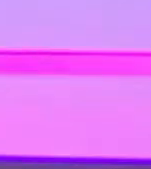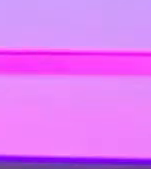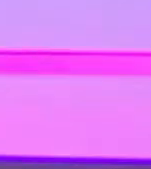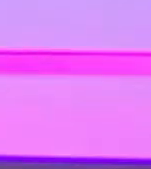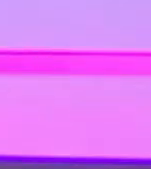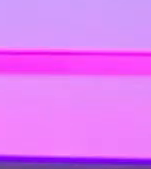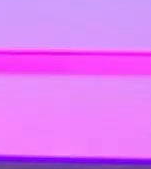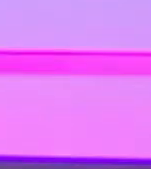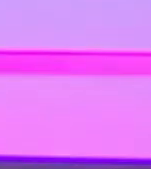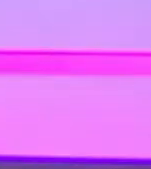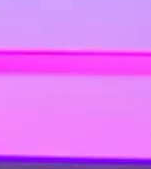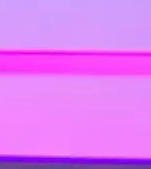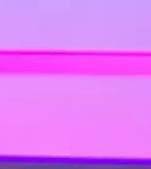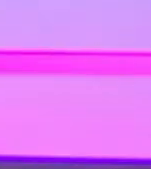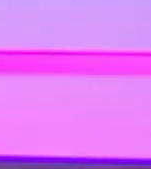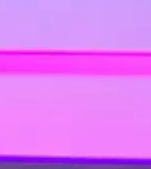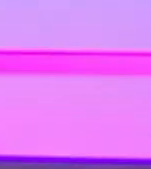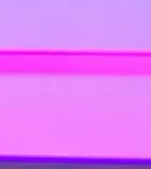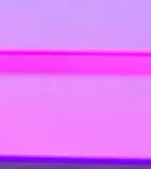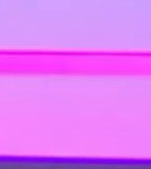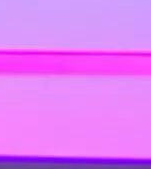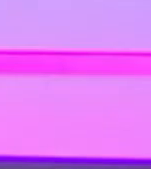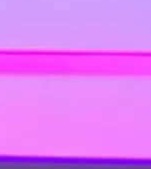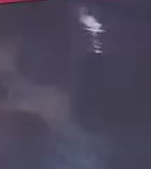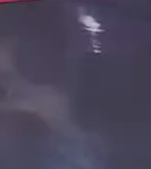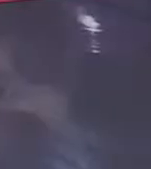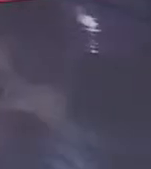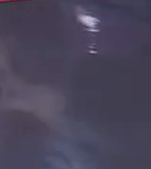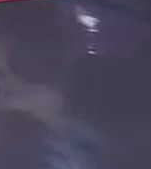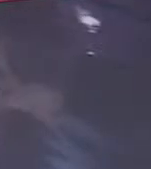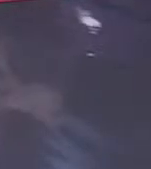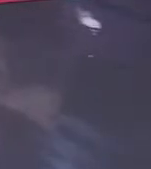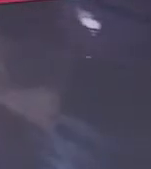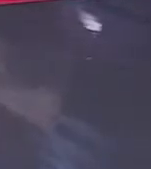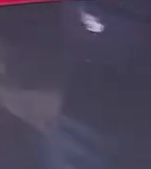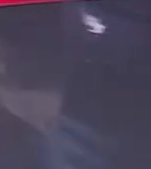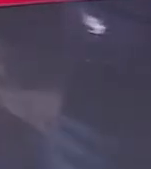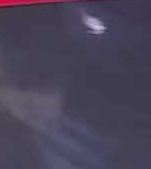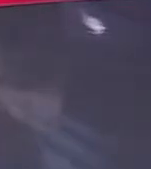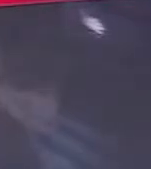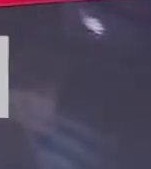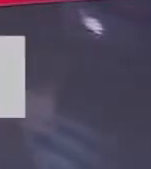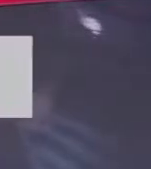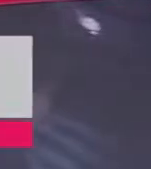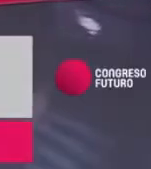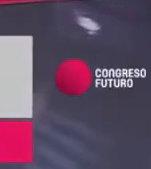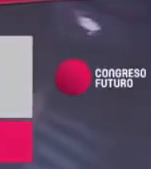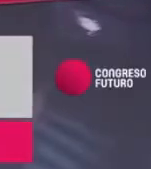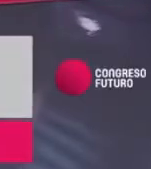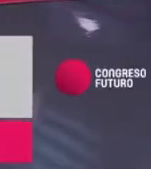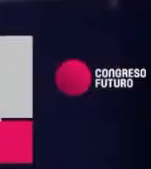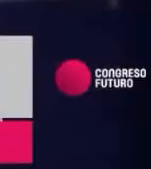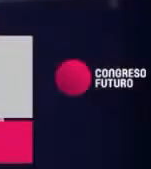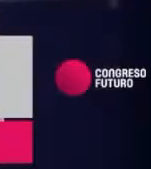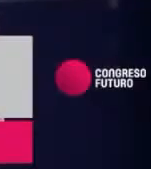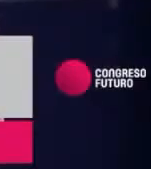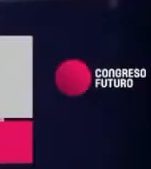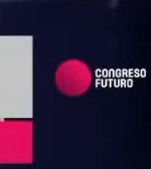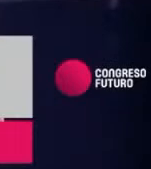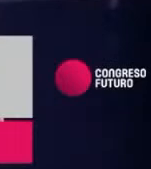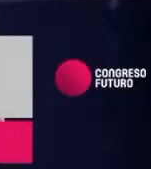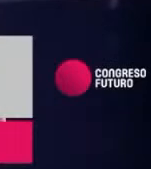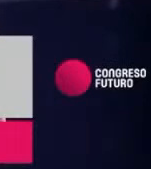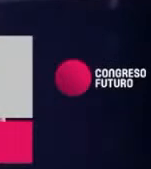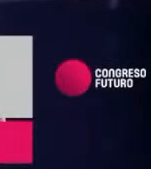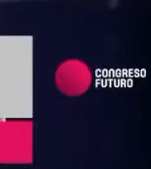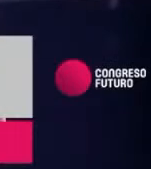para impulsar este desarrollo. Cuéntanos un poco también sobre esa experiencia. Bueno, desde la Fundación BHP te puedo contar que el